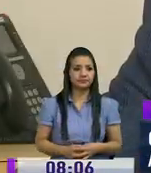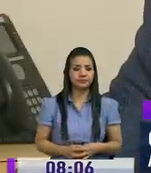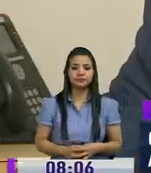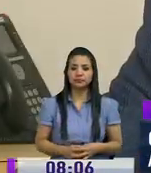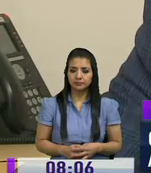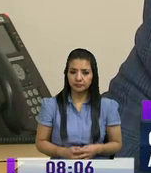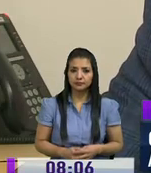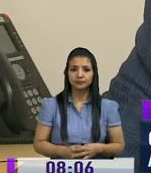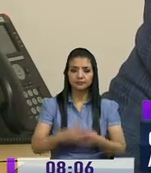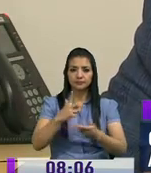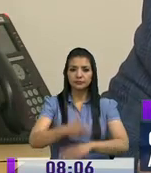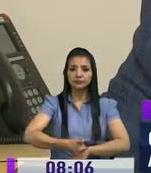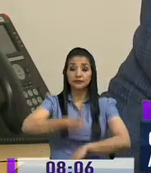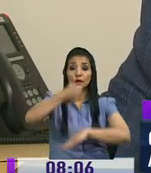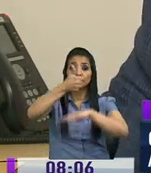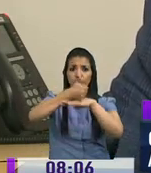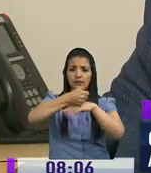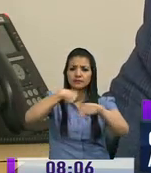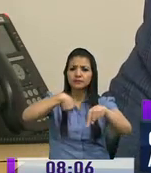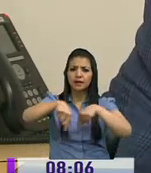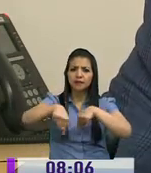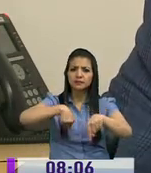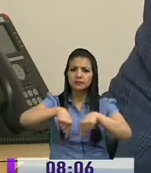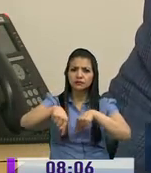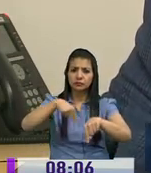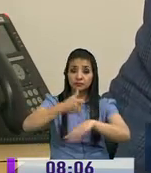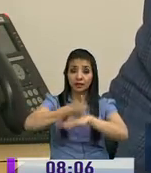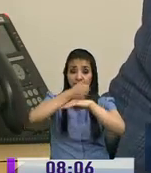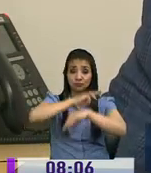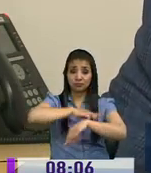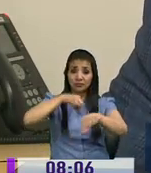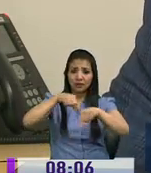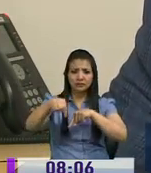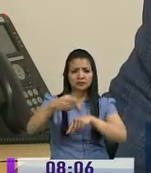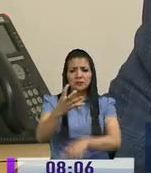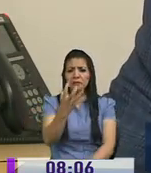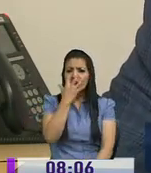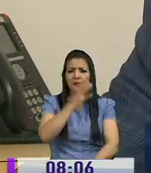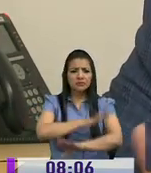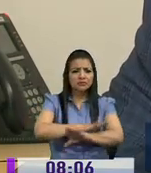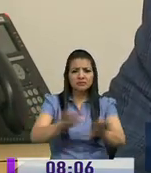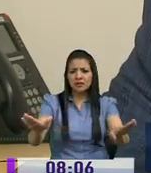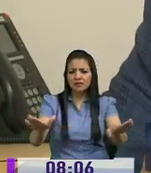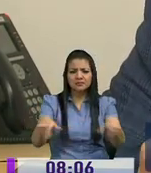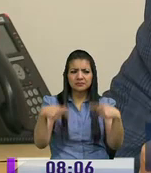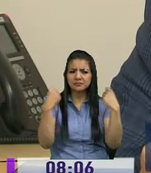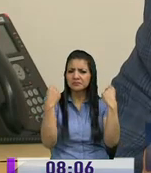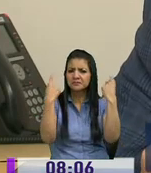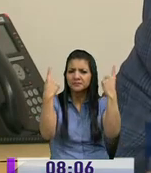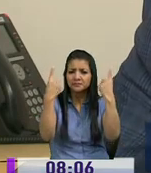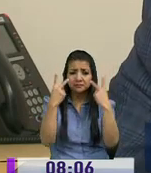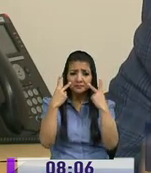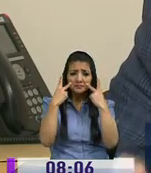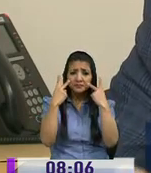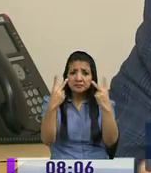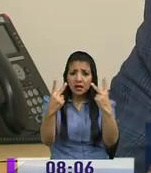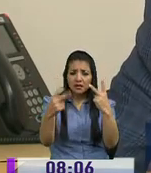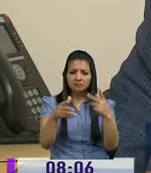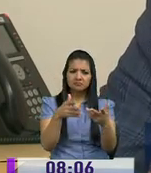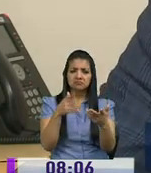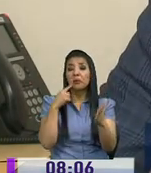malestar, nuestra indignación como Agencia Metropolitana de Tránsito, porque en lo que se pudo observar fue que más que una